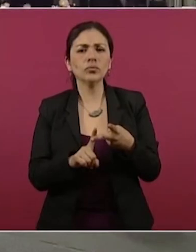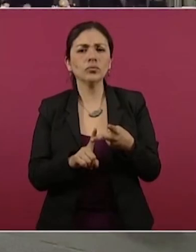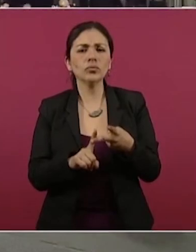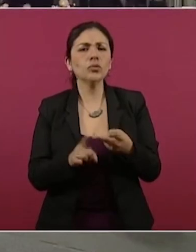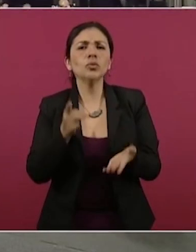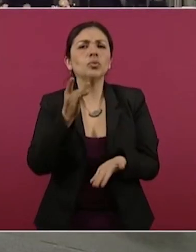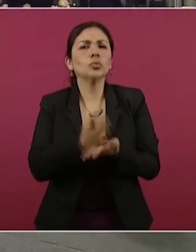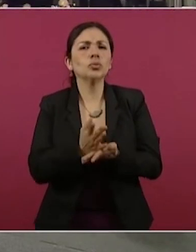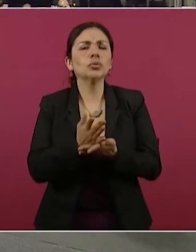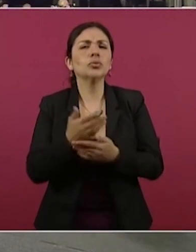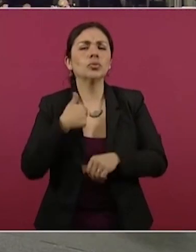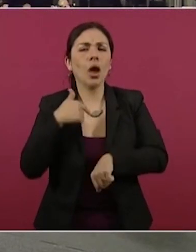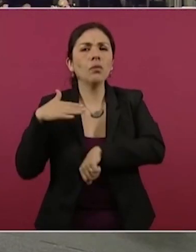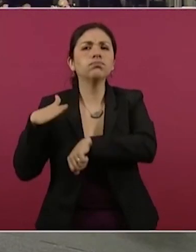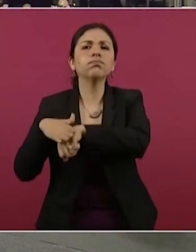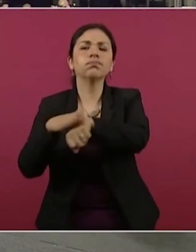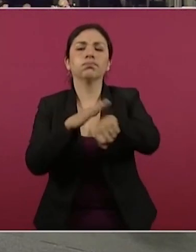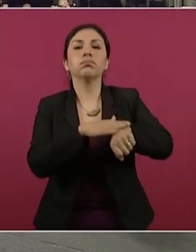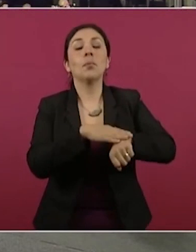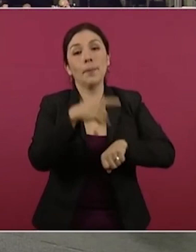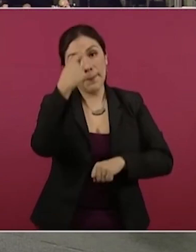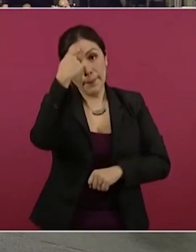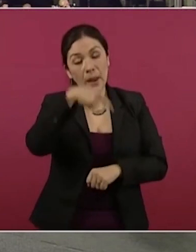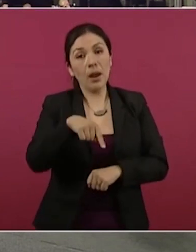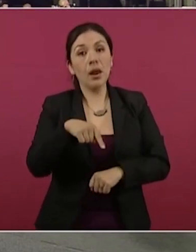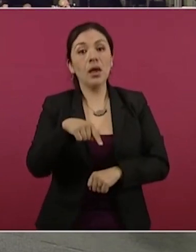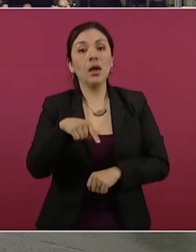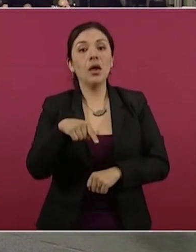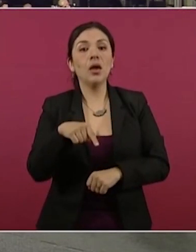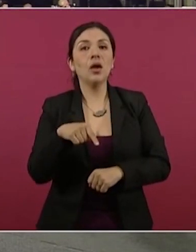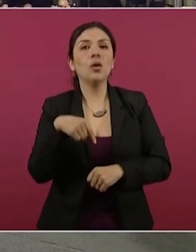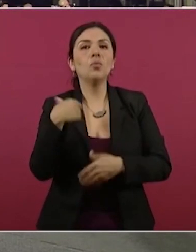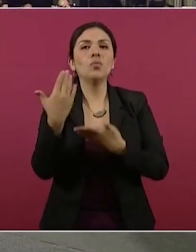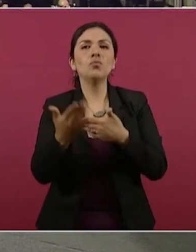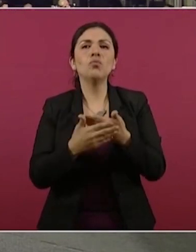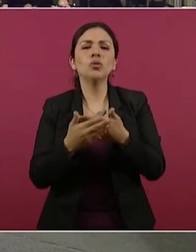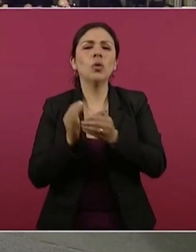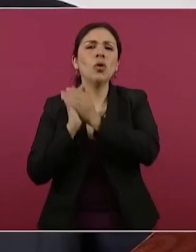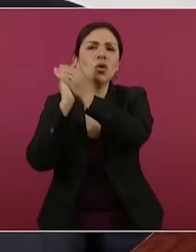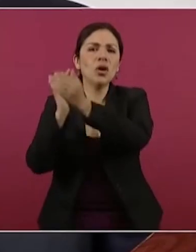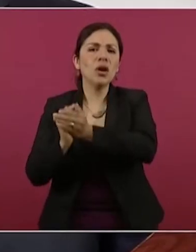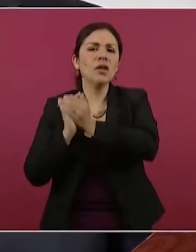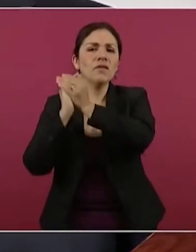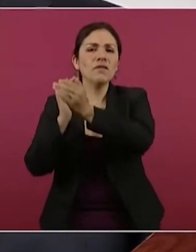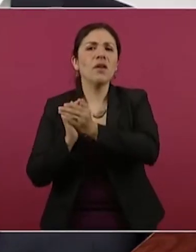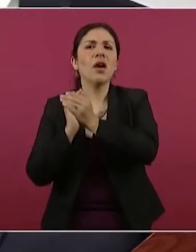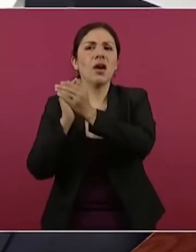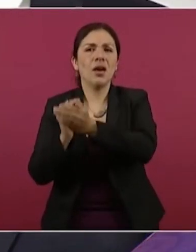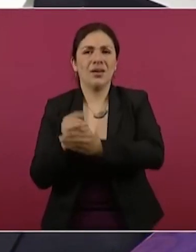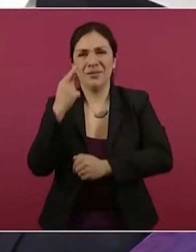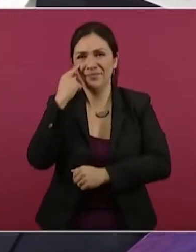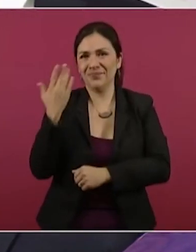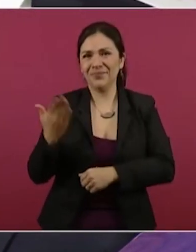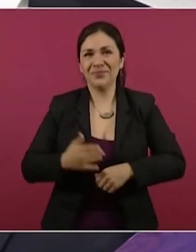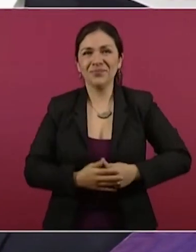convocar para el sorteo de la lotería.